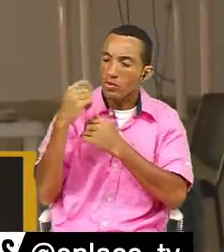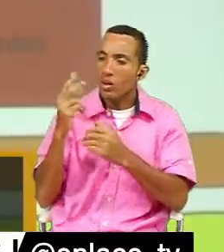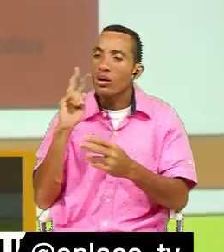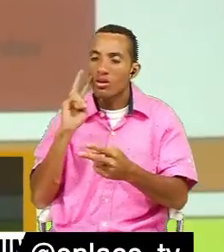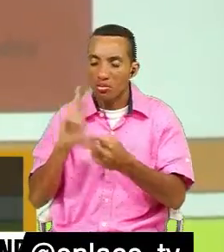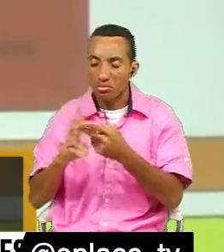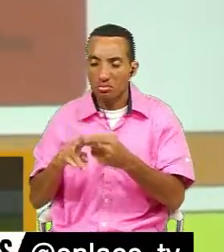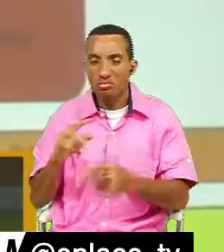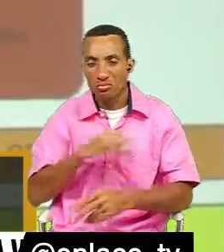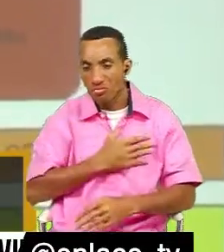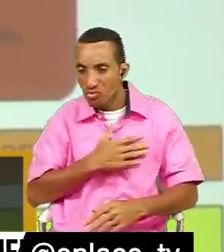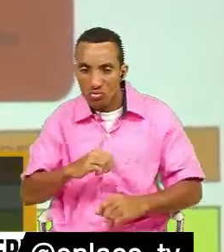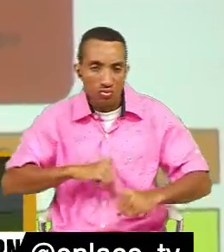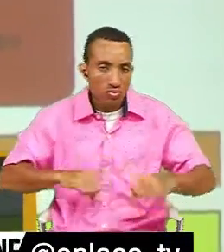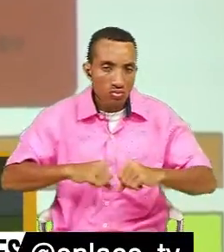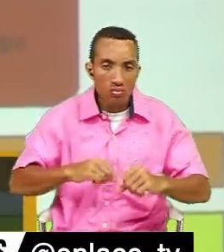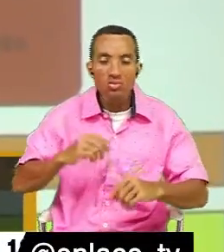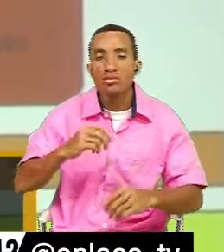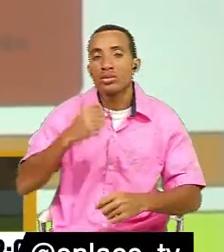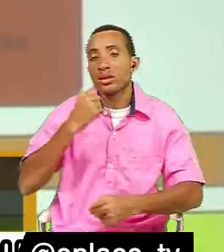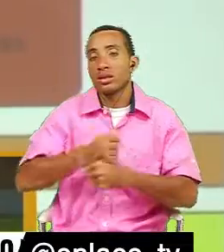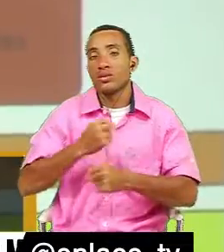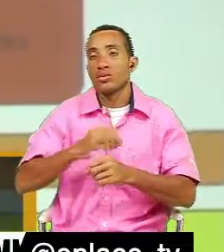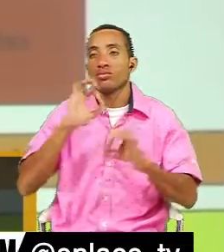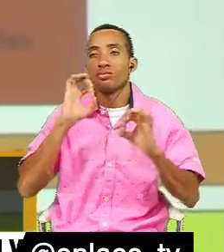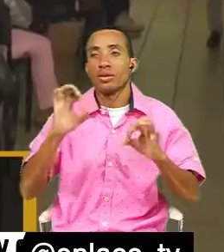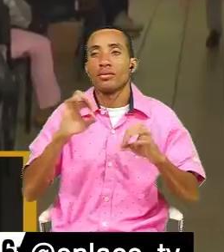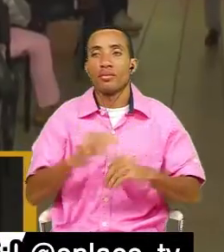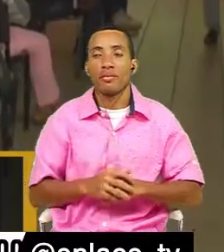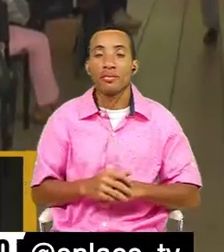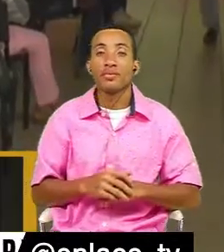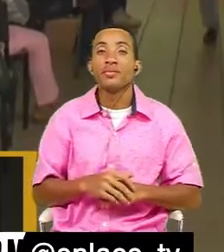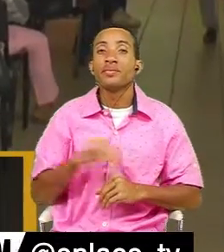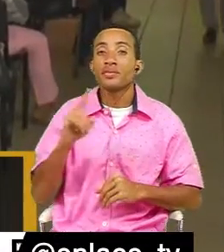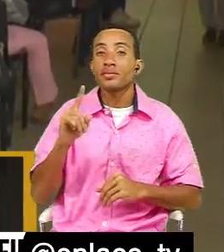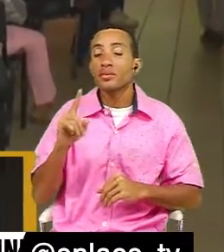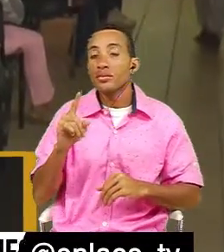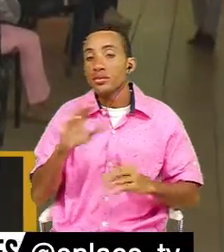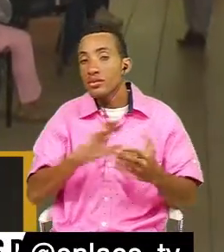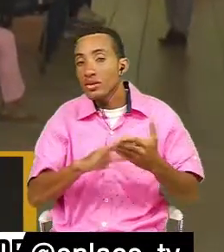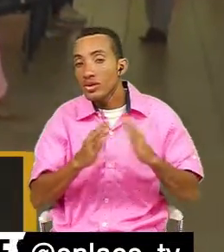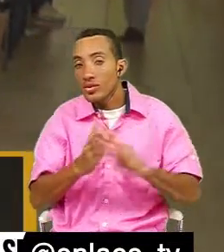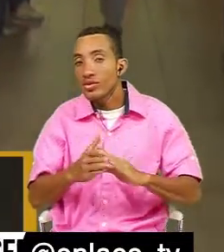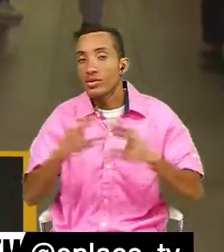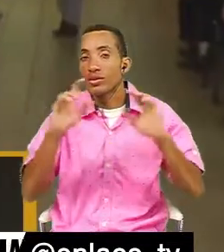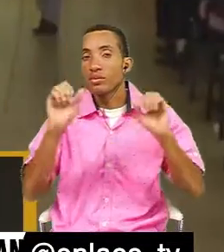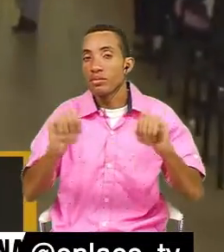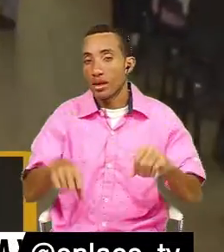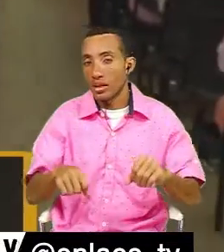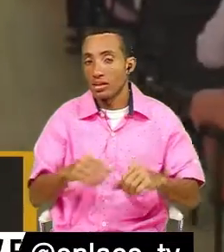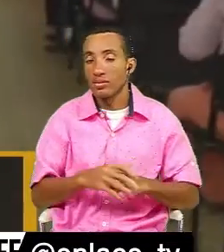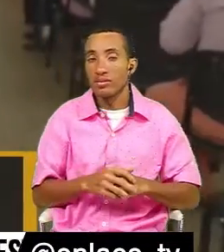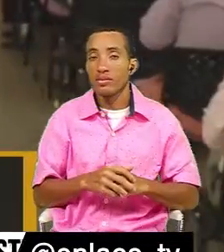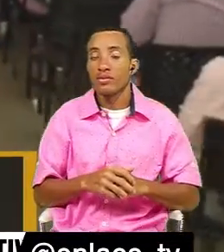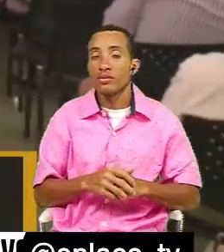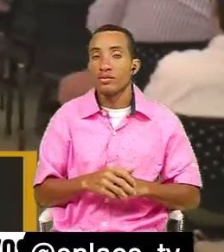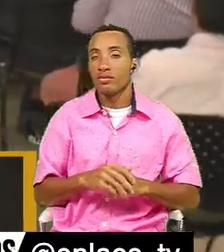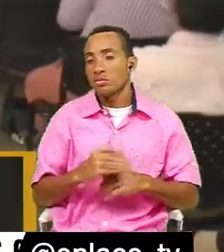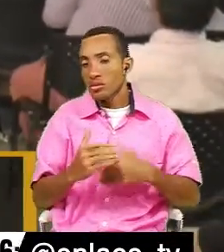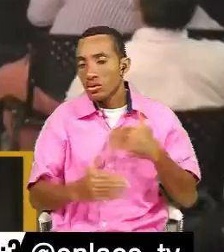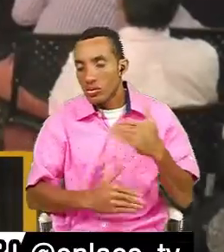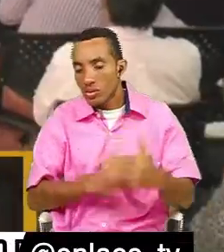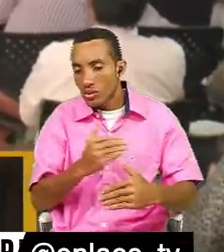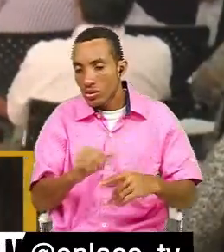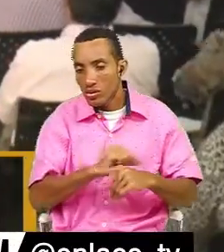Entonces, hoy estamos trabajando un tema que se llama Servidores Públicos Constructores de Paz. Es cómo nos vamos preparando para todo